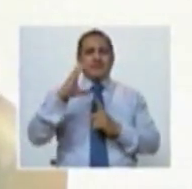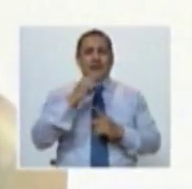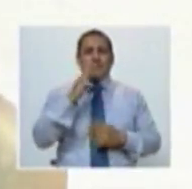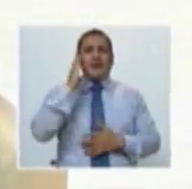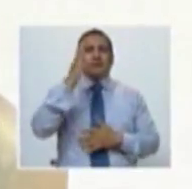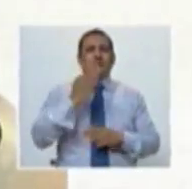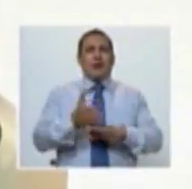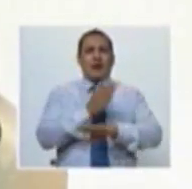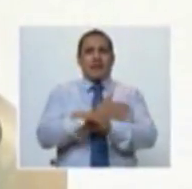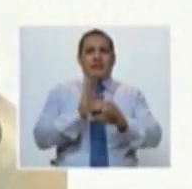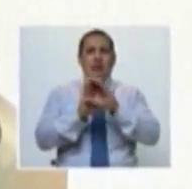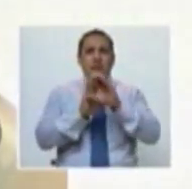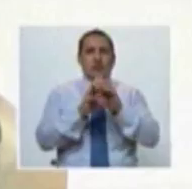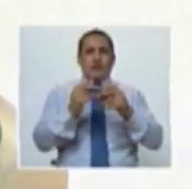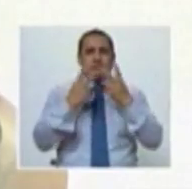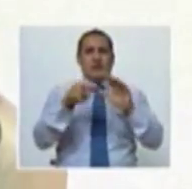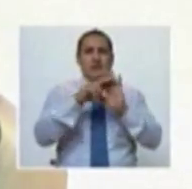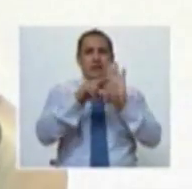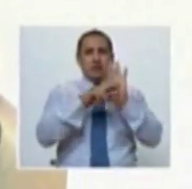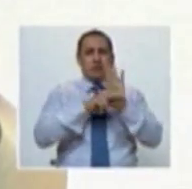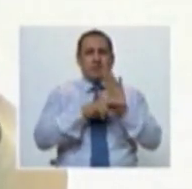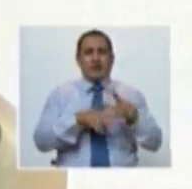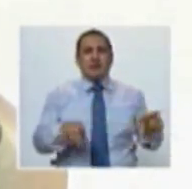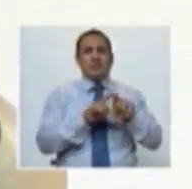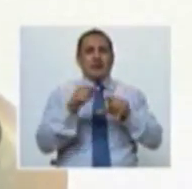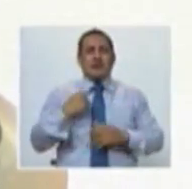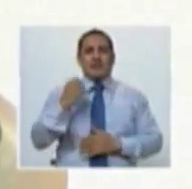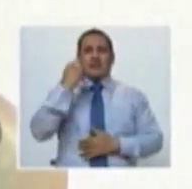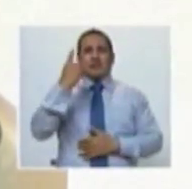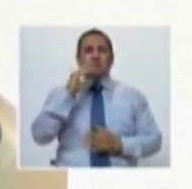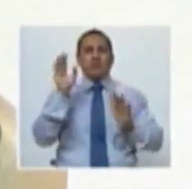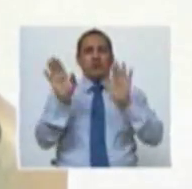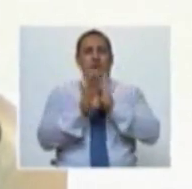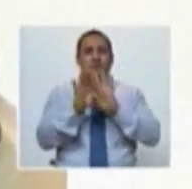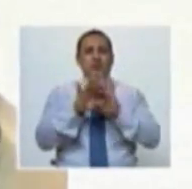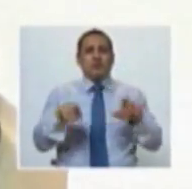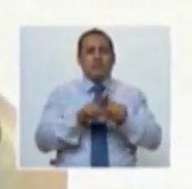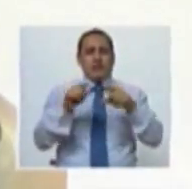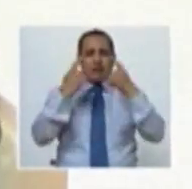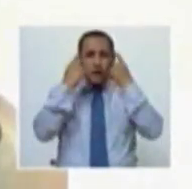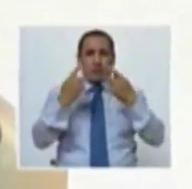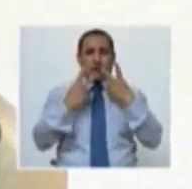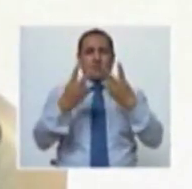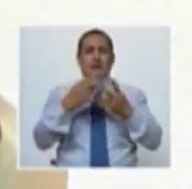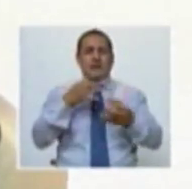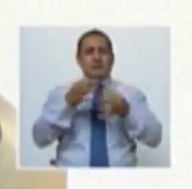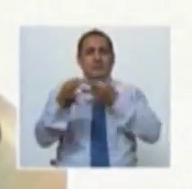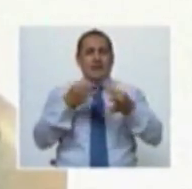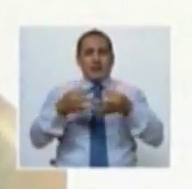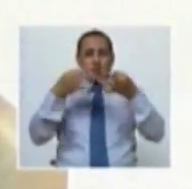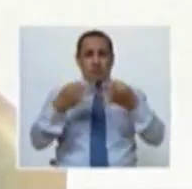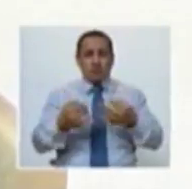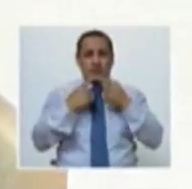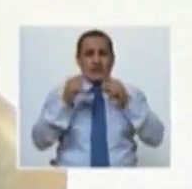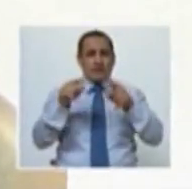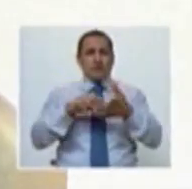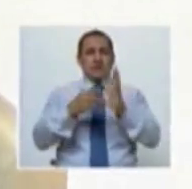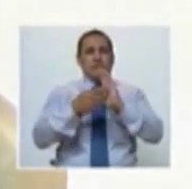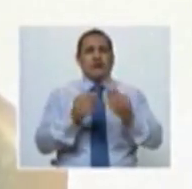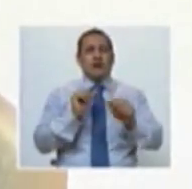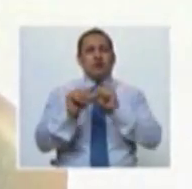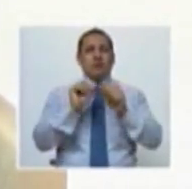declarado la constitucionalidad de esta norma en el entendido de que la finalidad o justificación de esta reside en